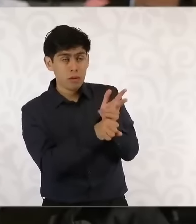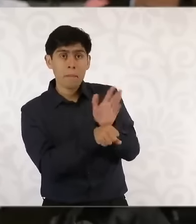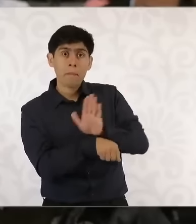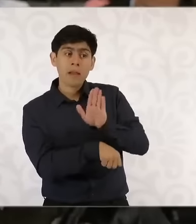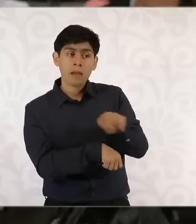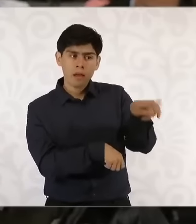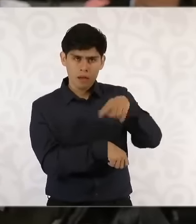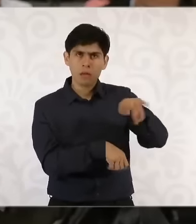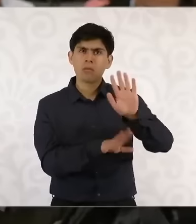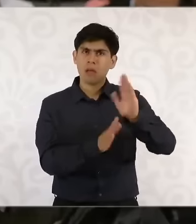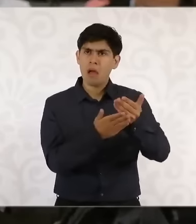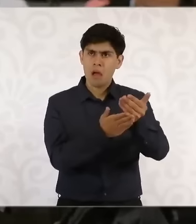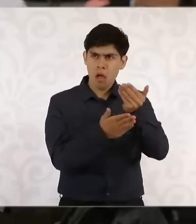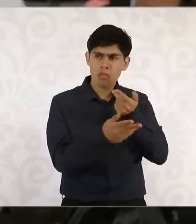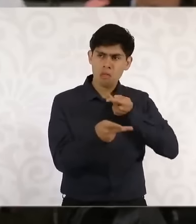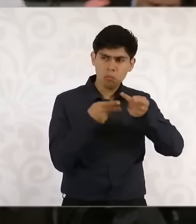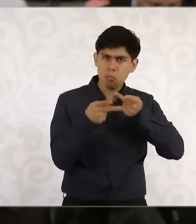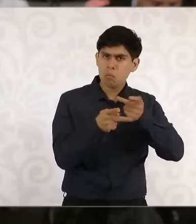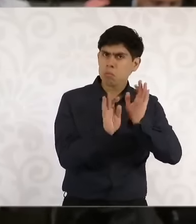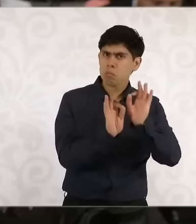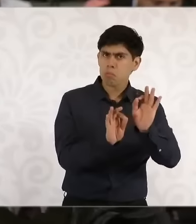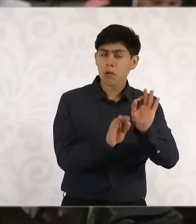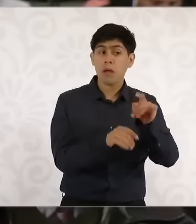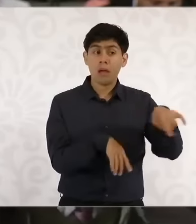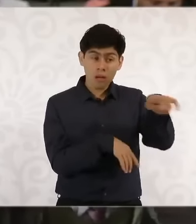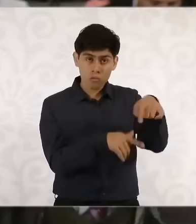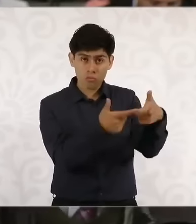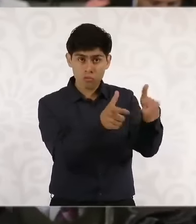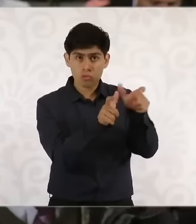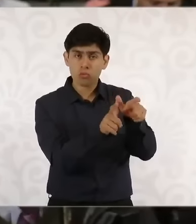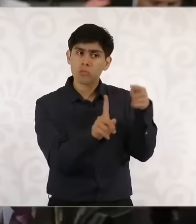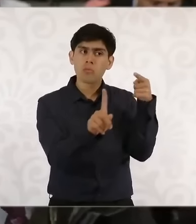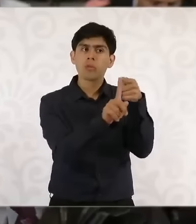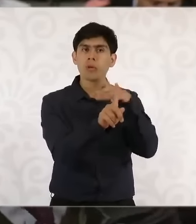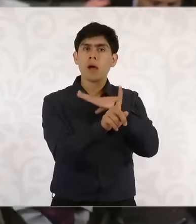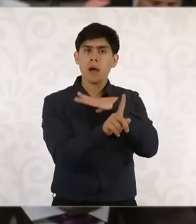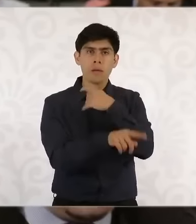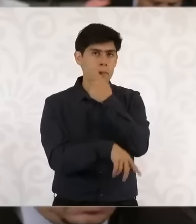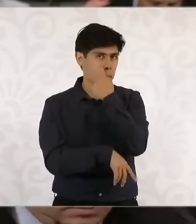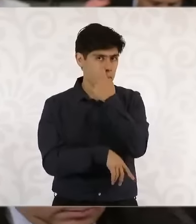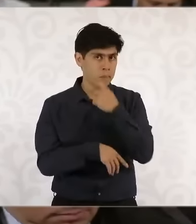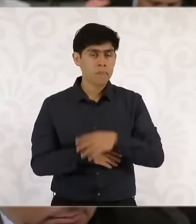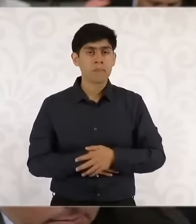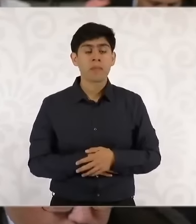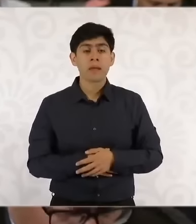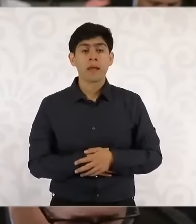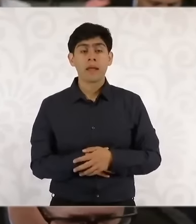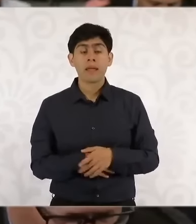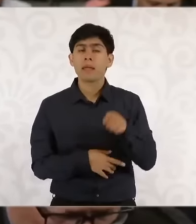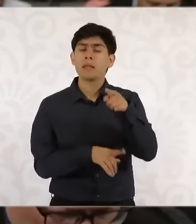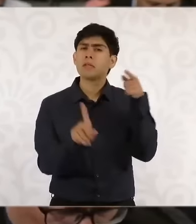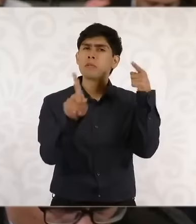entrenadas, que tenían una misión, y la misión en redes sociales